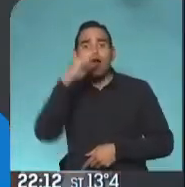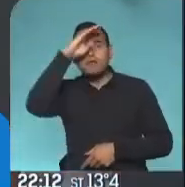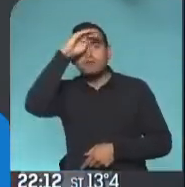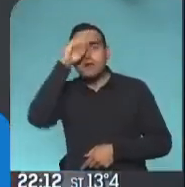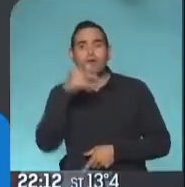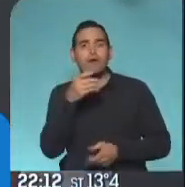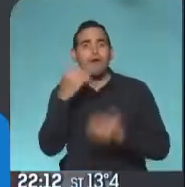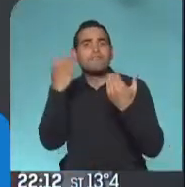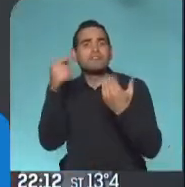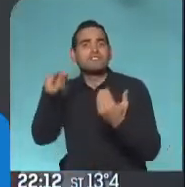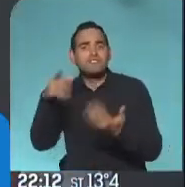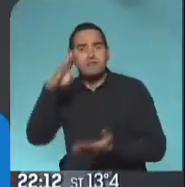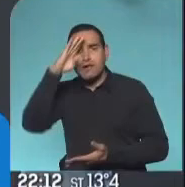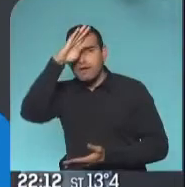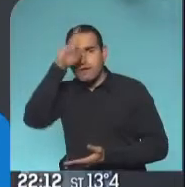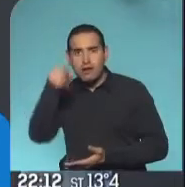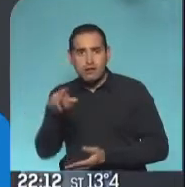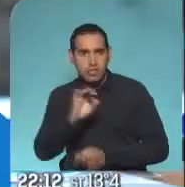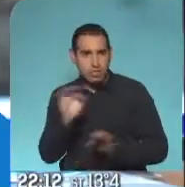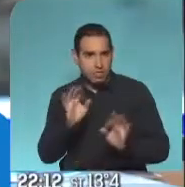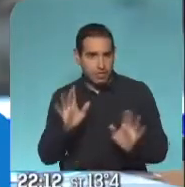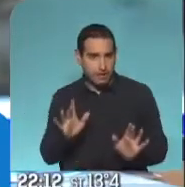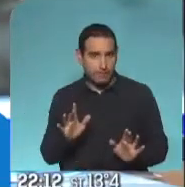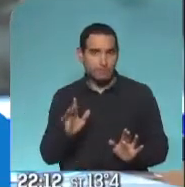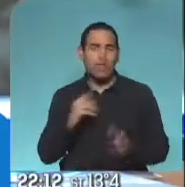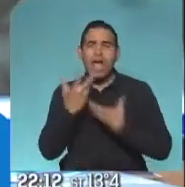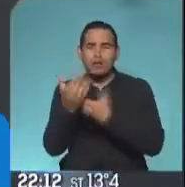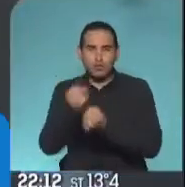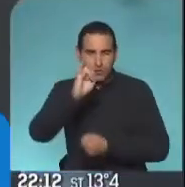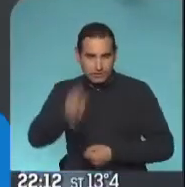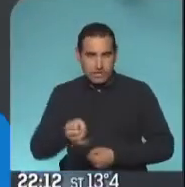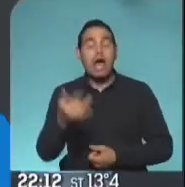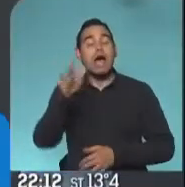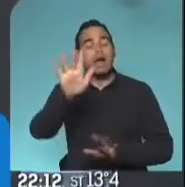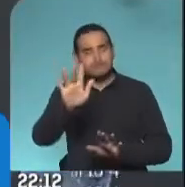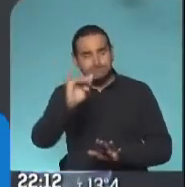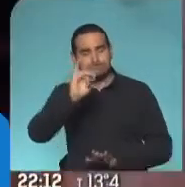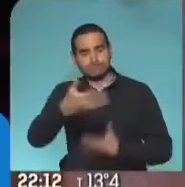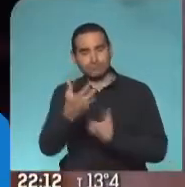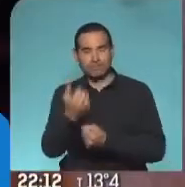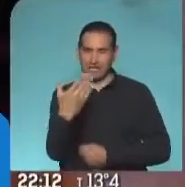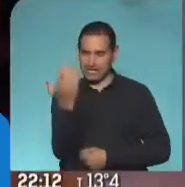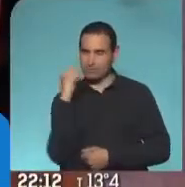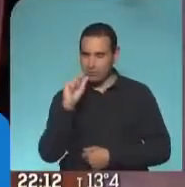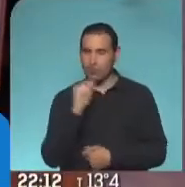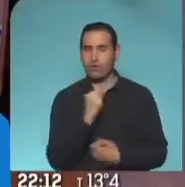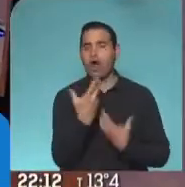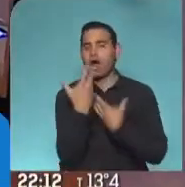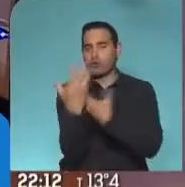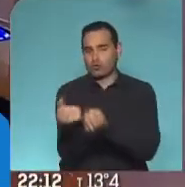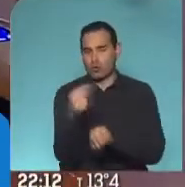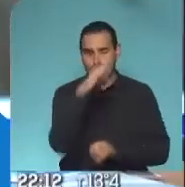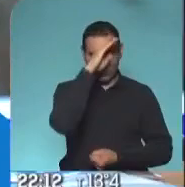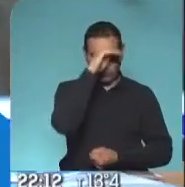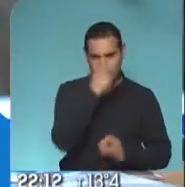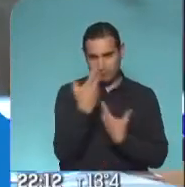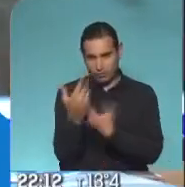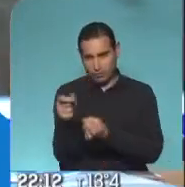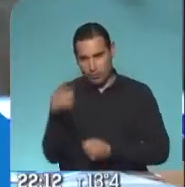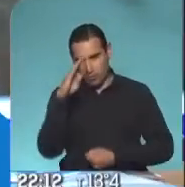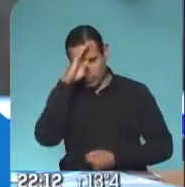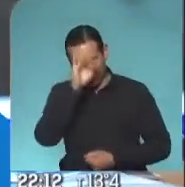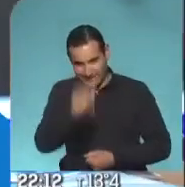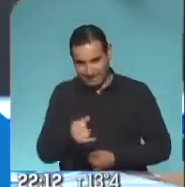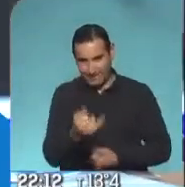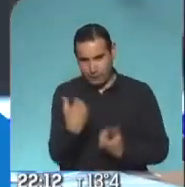a Bolsonaro por su política ambiental, digamos. Le ofreció ayuda. Le ofreció ayuda. En las últimas horas le ofreció ayuda. Y hay otro dato, un dato